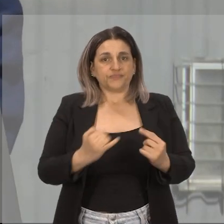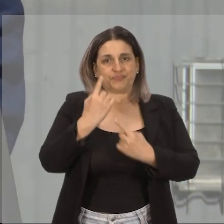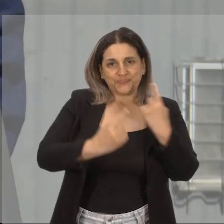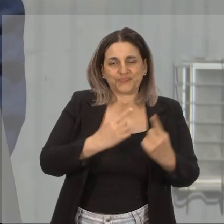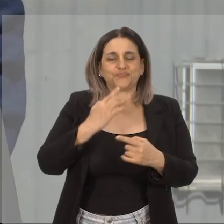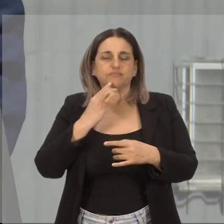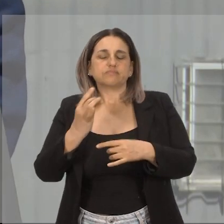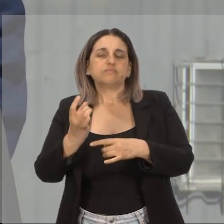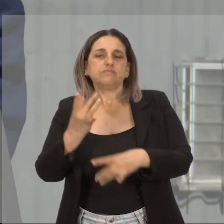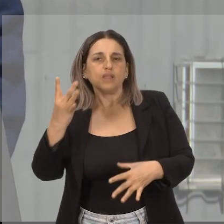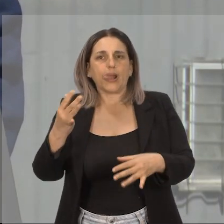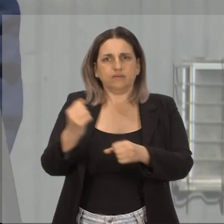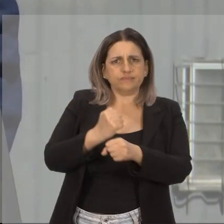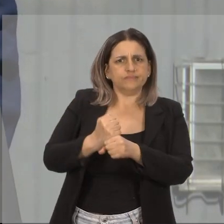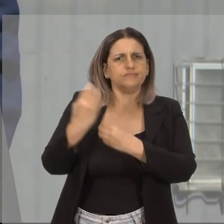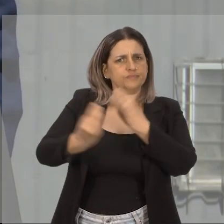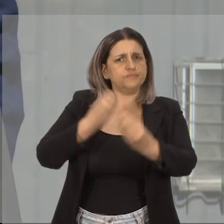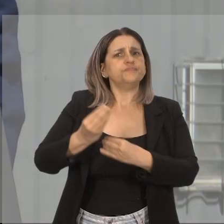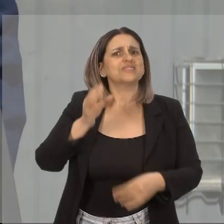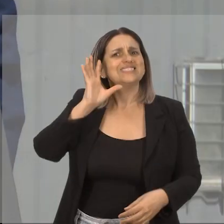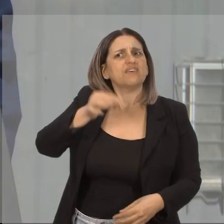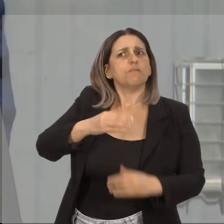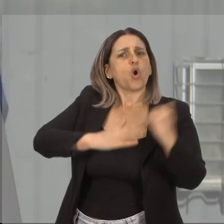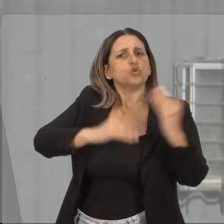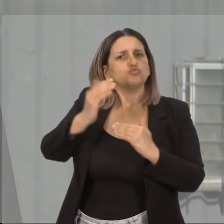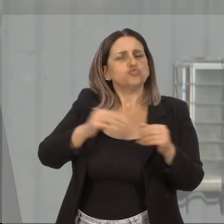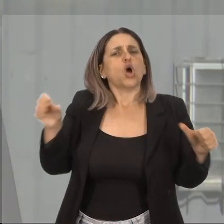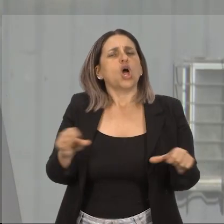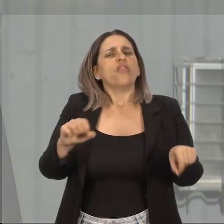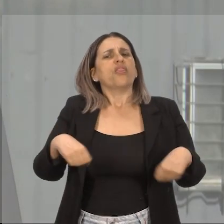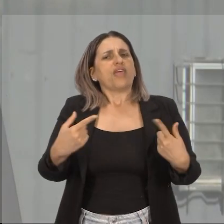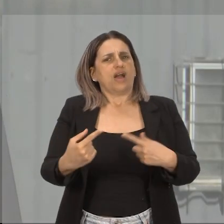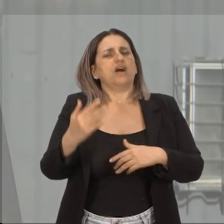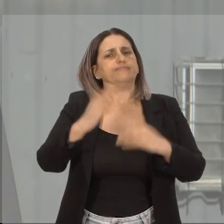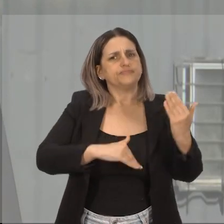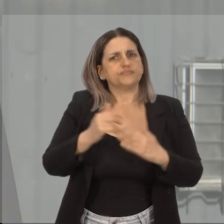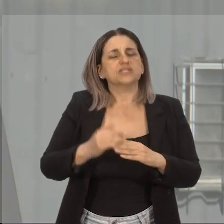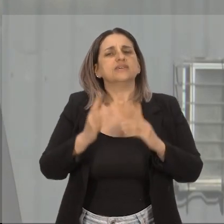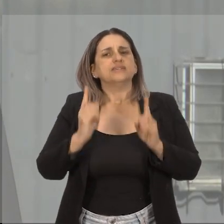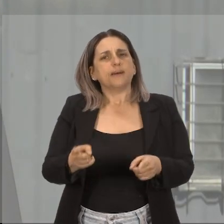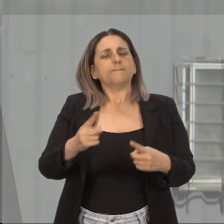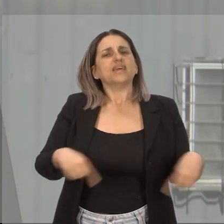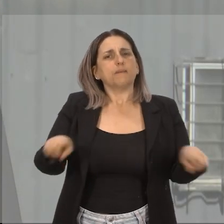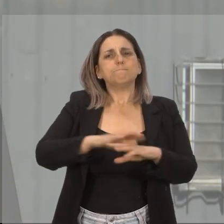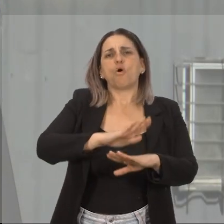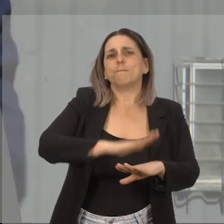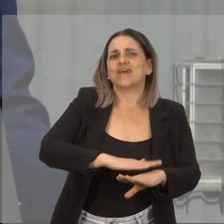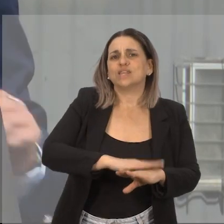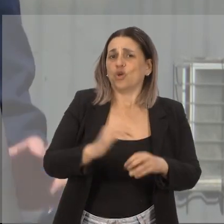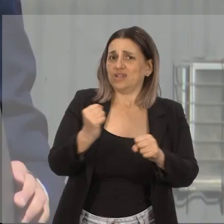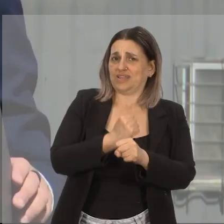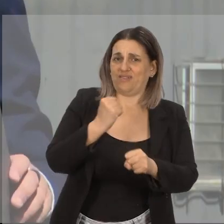determinadas oficios, que emplea mucha gente, porque sabemos que la construcción emplea muchísima gente, y después en el